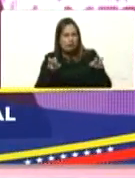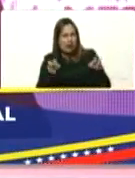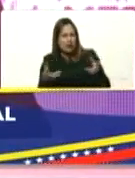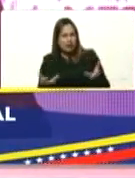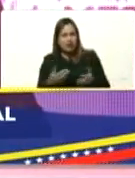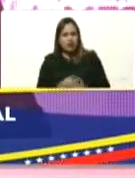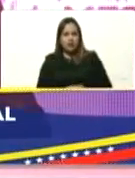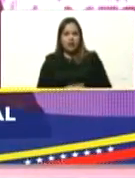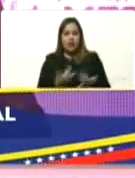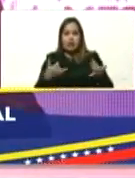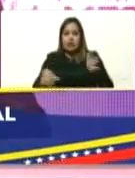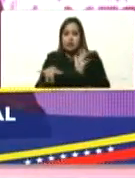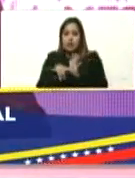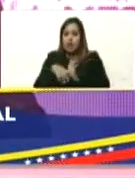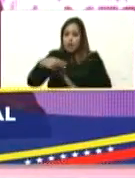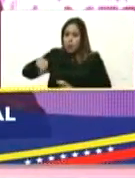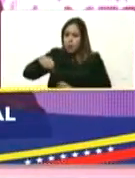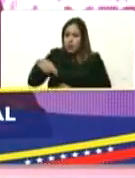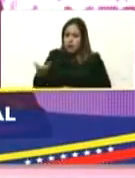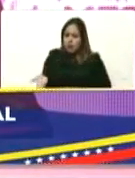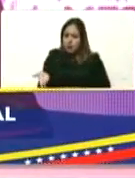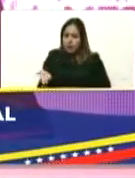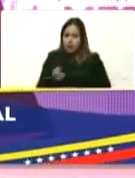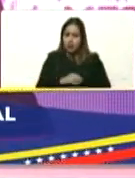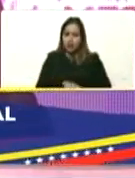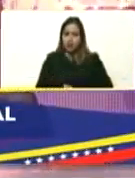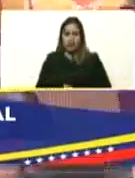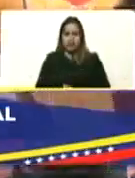Ya estamos casi en noviembre.